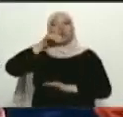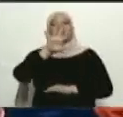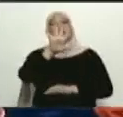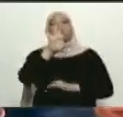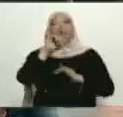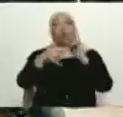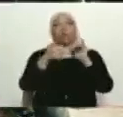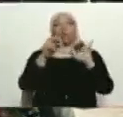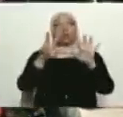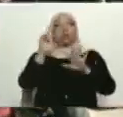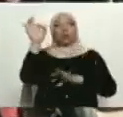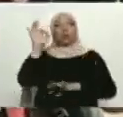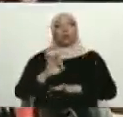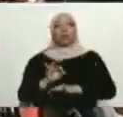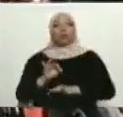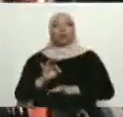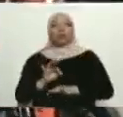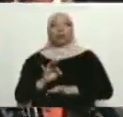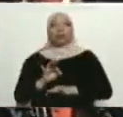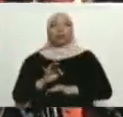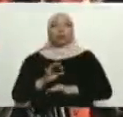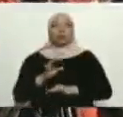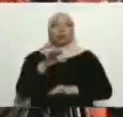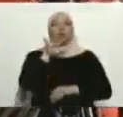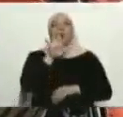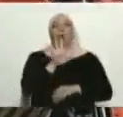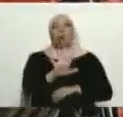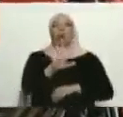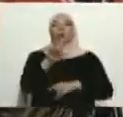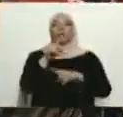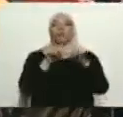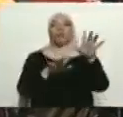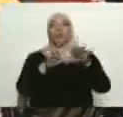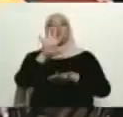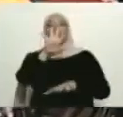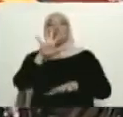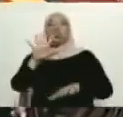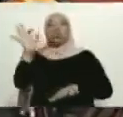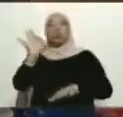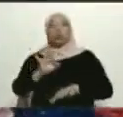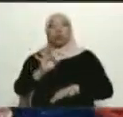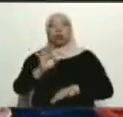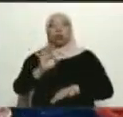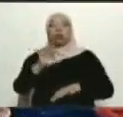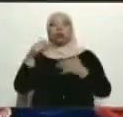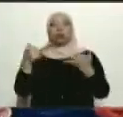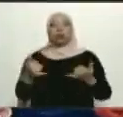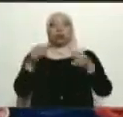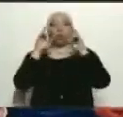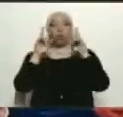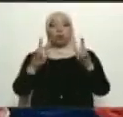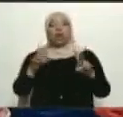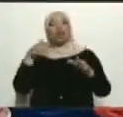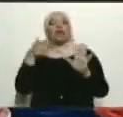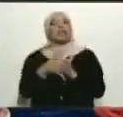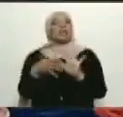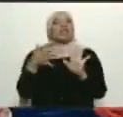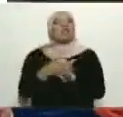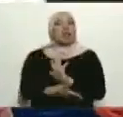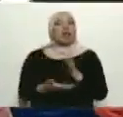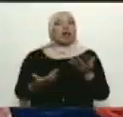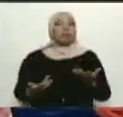cinco punto siete por ciento y en transporte acuático fue de un cincuenta y cinco por ciento esto quiere y supone quiere decir y supone